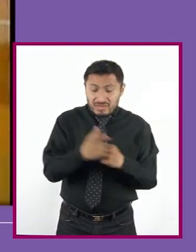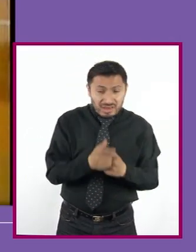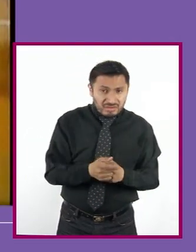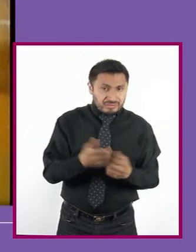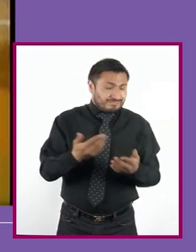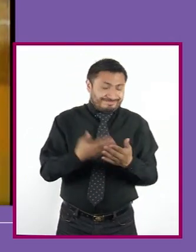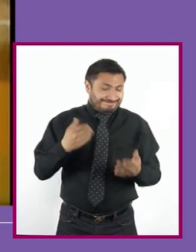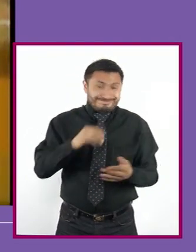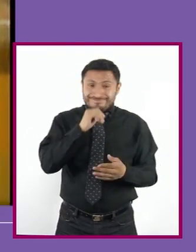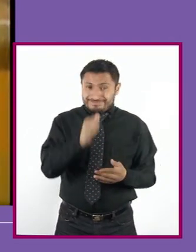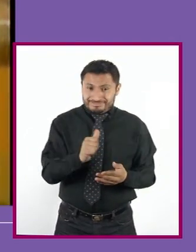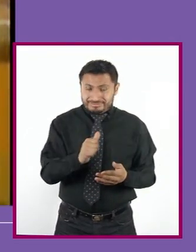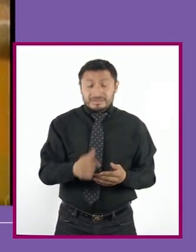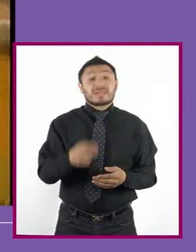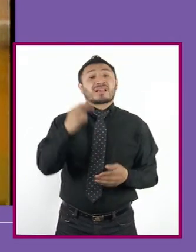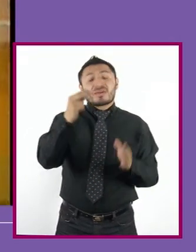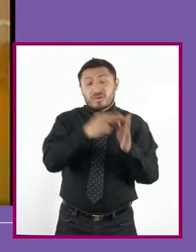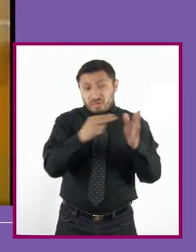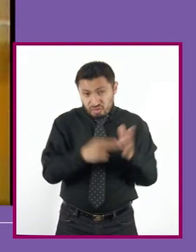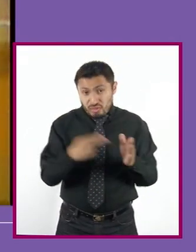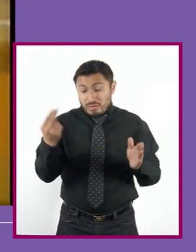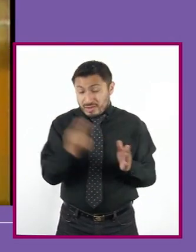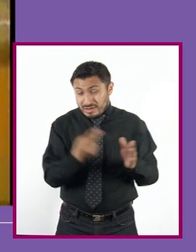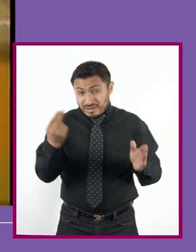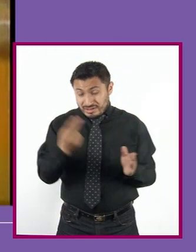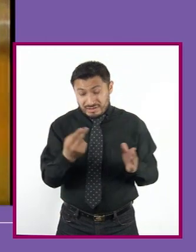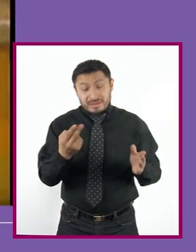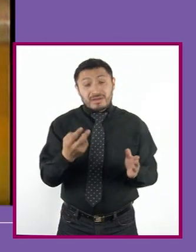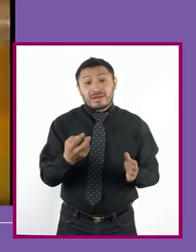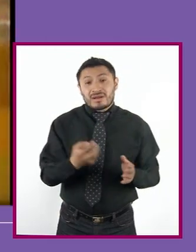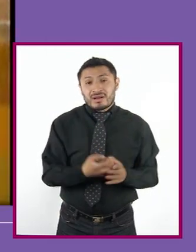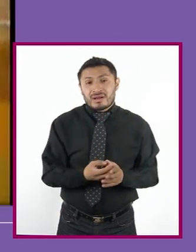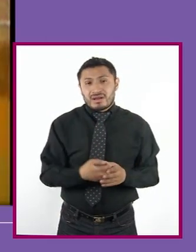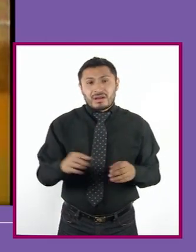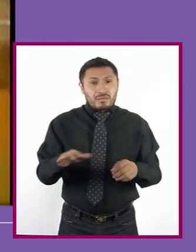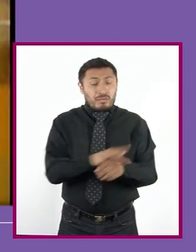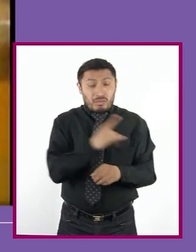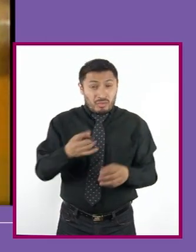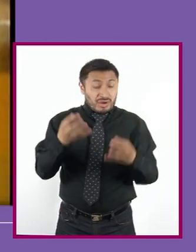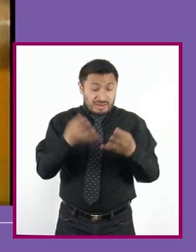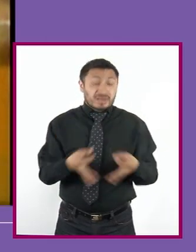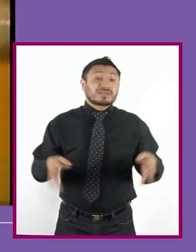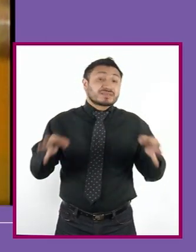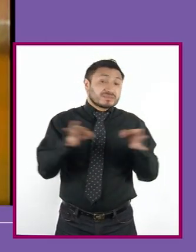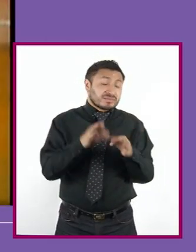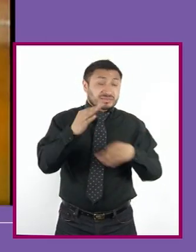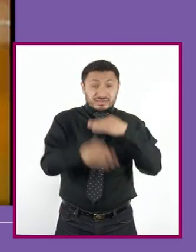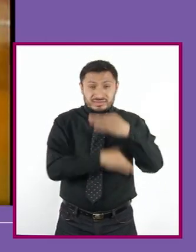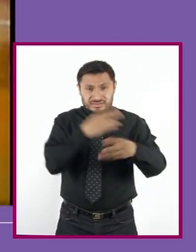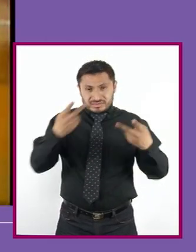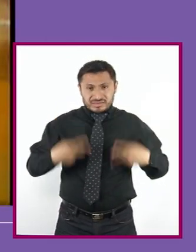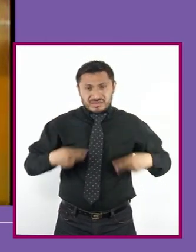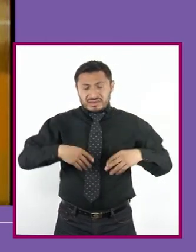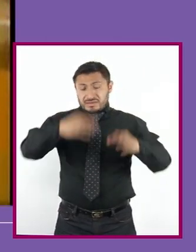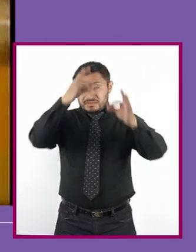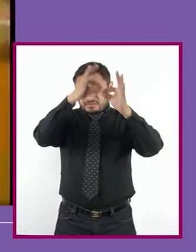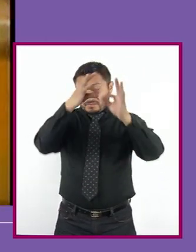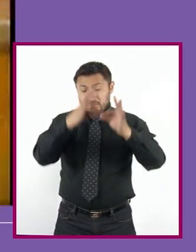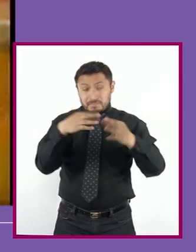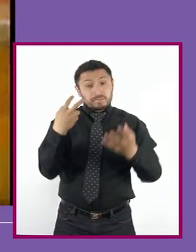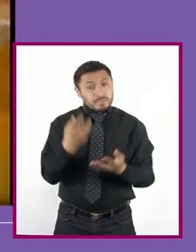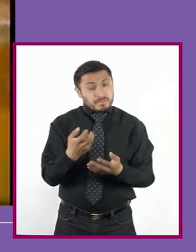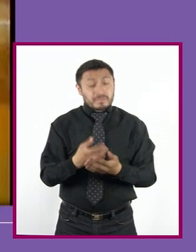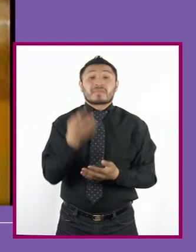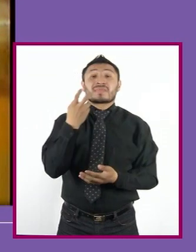antes, ¿no?, que una norma es necesaria y que es imprescindible que todas las personas la cumplan. Bueno,